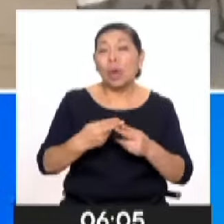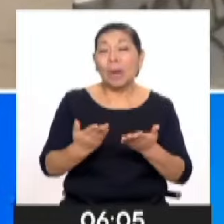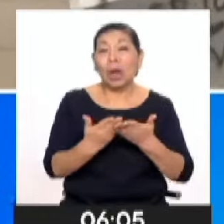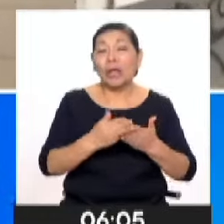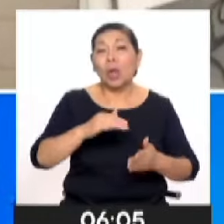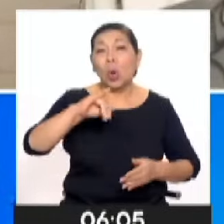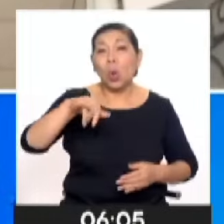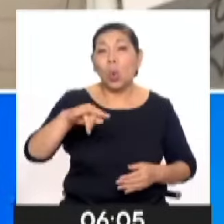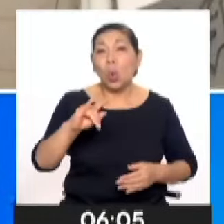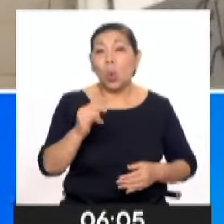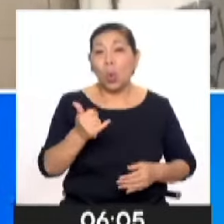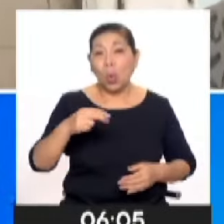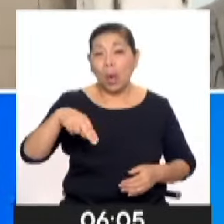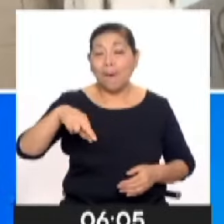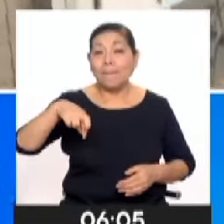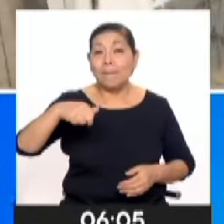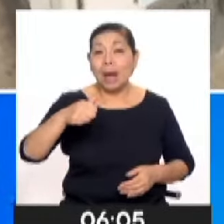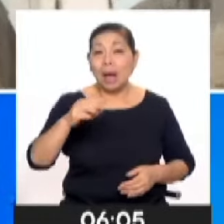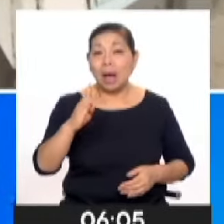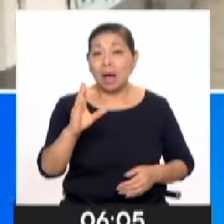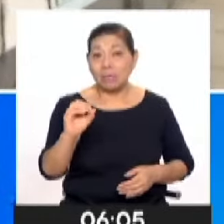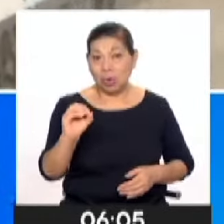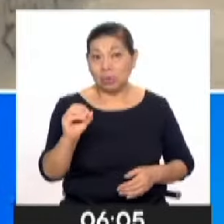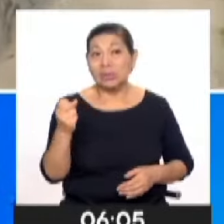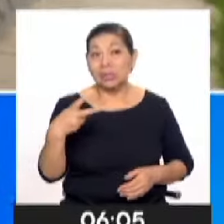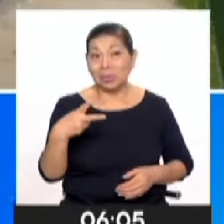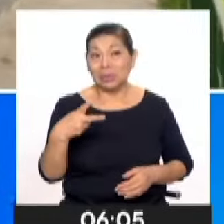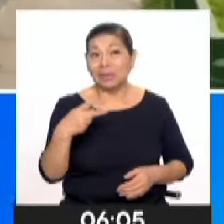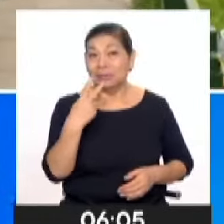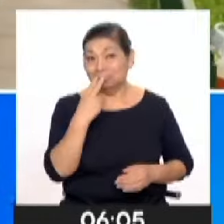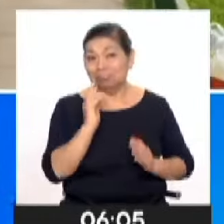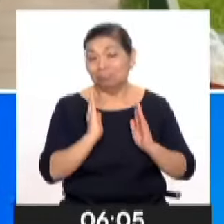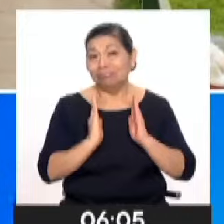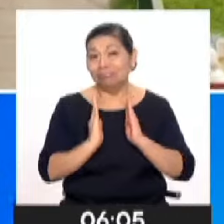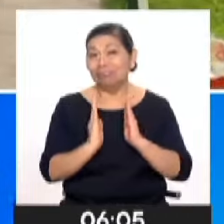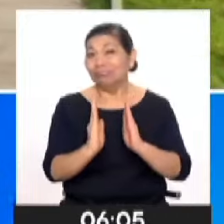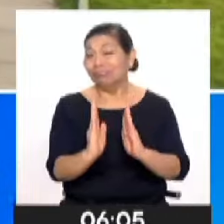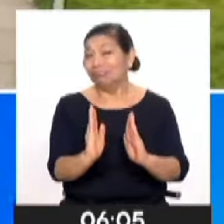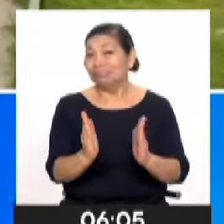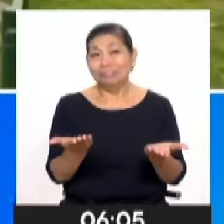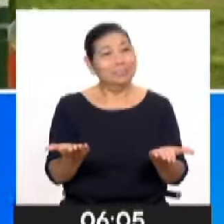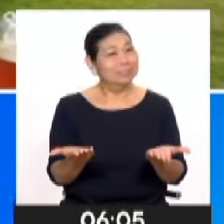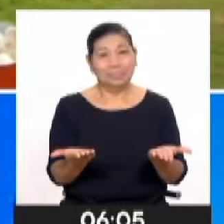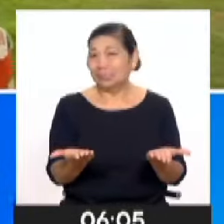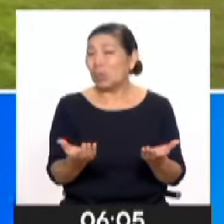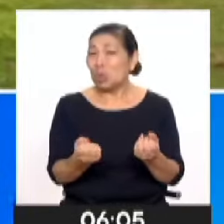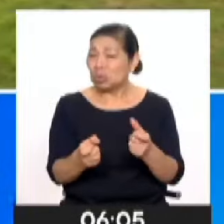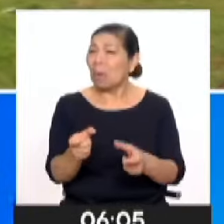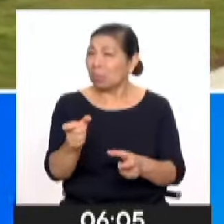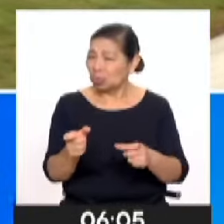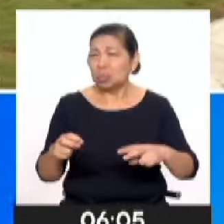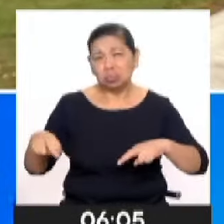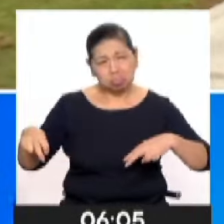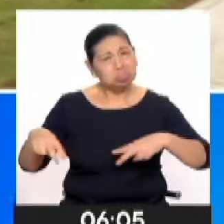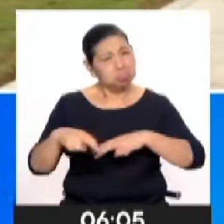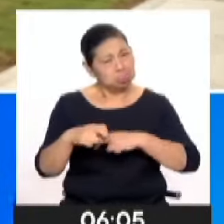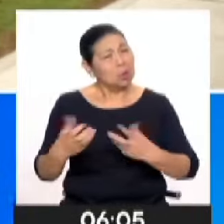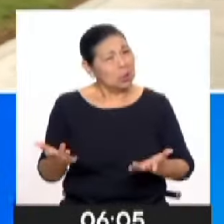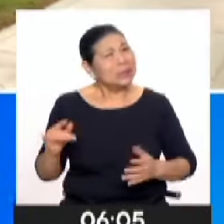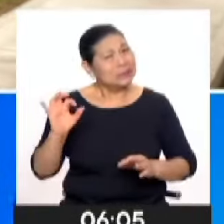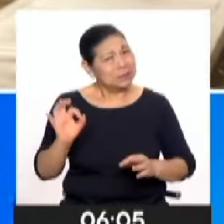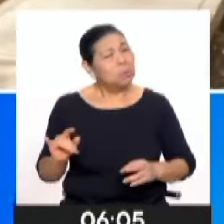Segundo definitivamente esto es una zona como estamos viendo a continuación donde transita mucha gente muchos vecinos